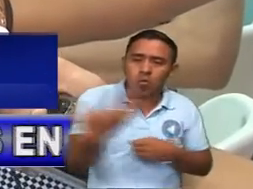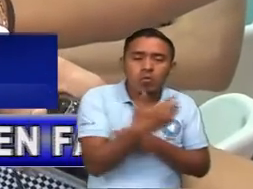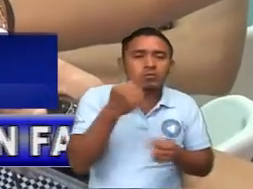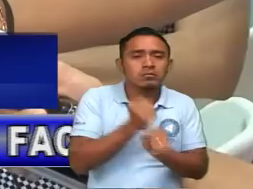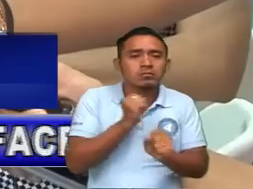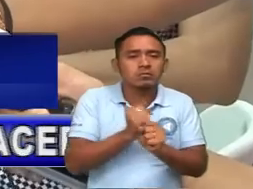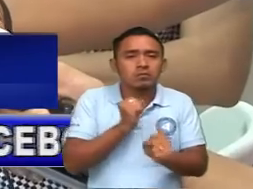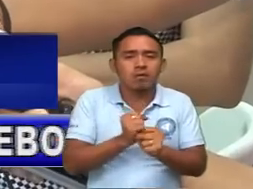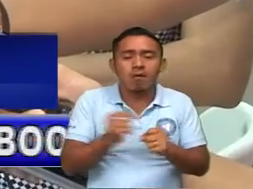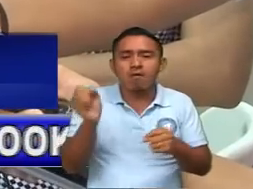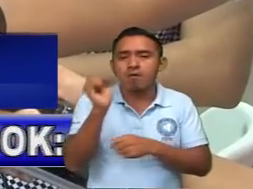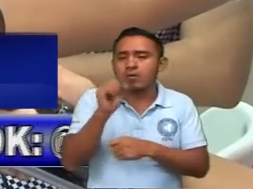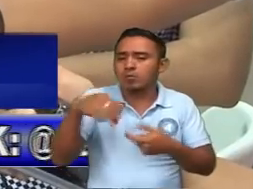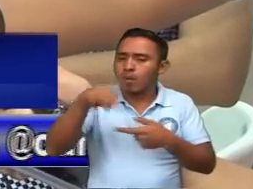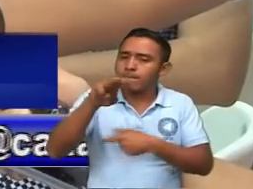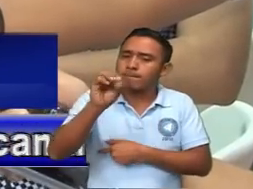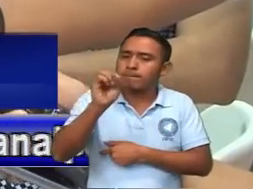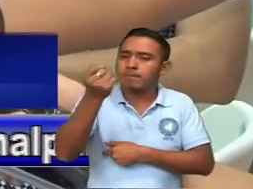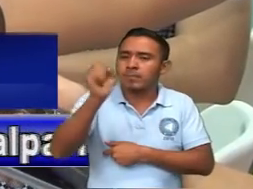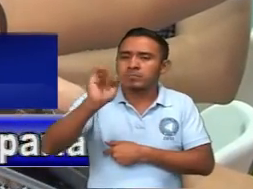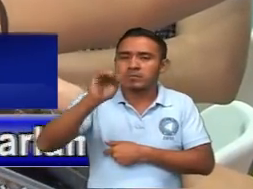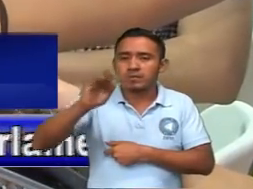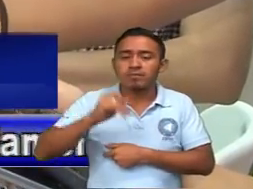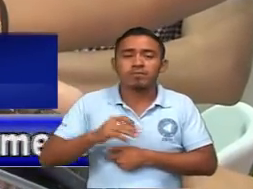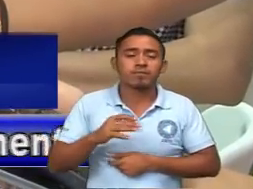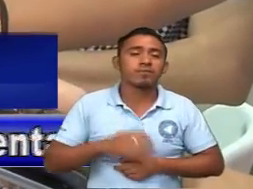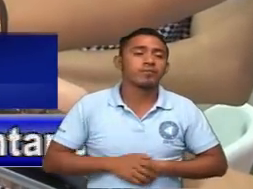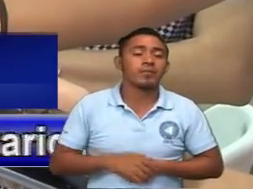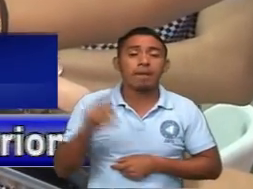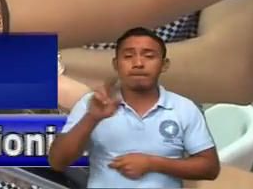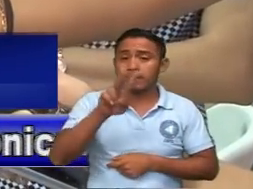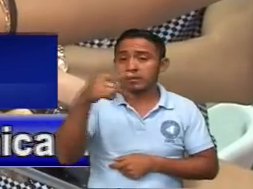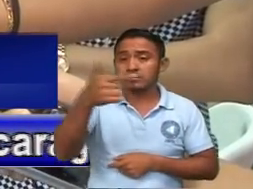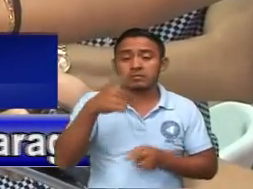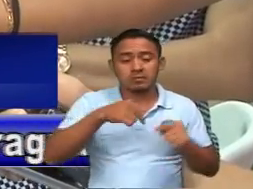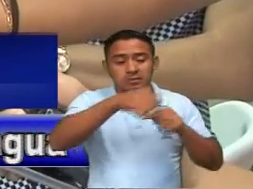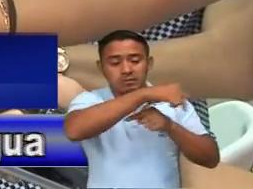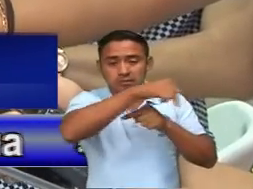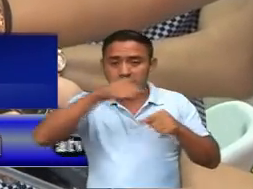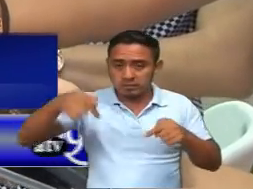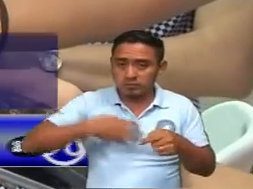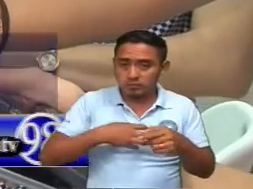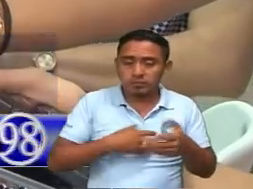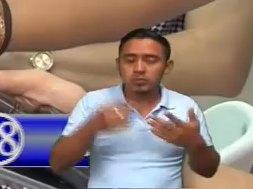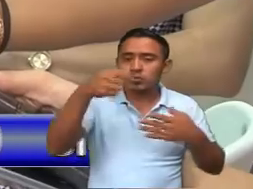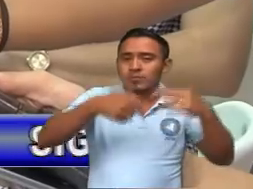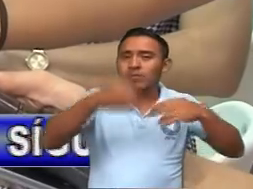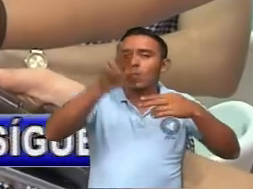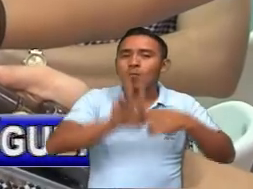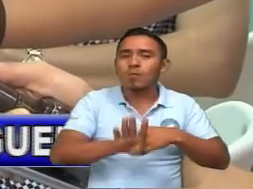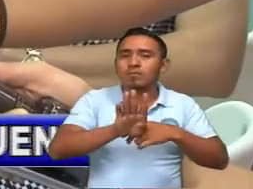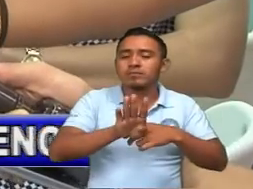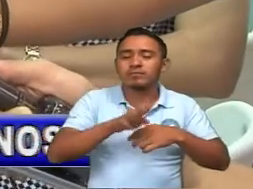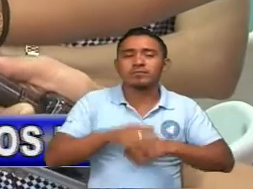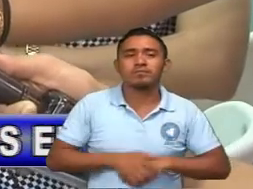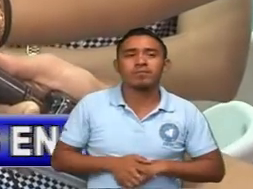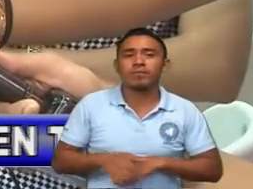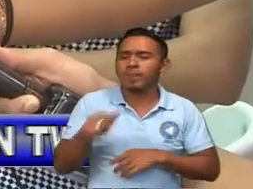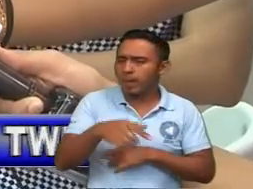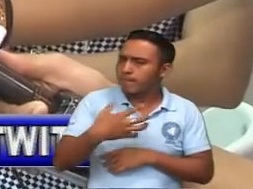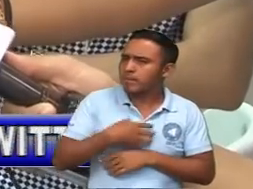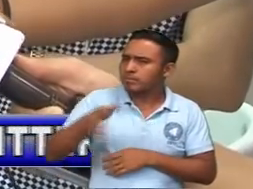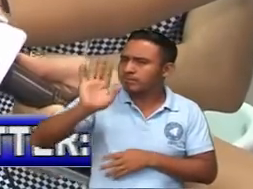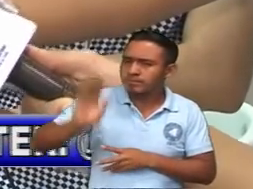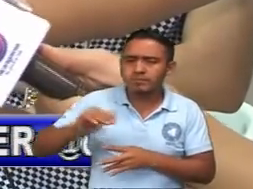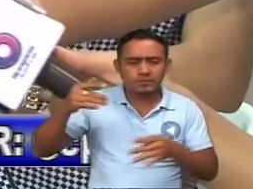de salud familiar y comunitario, por los 27 sectores de nuestro distrito, ¿verdad?, el Distrito 4, donde nos